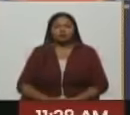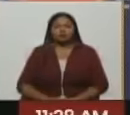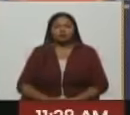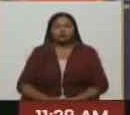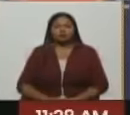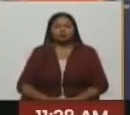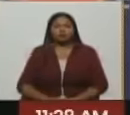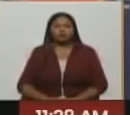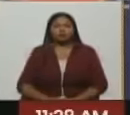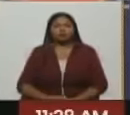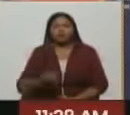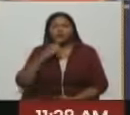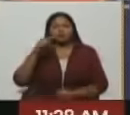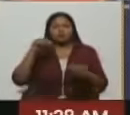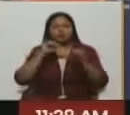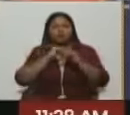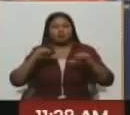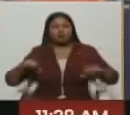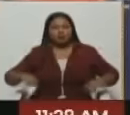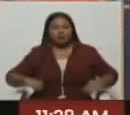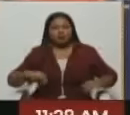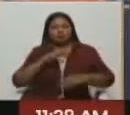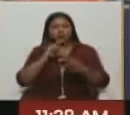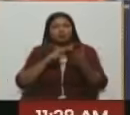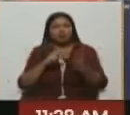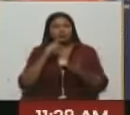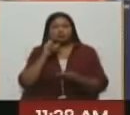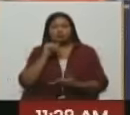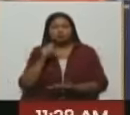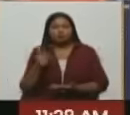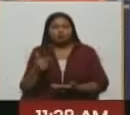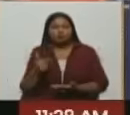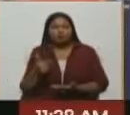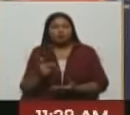para decir que la Fuerza Armada Nacional Bolivariana no está